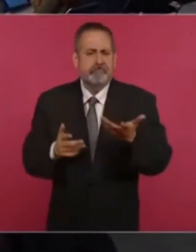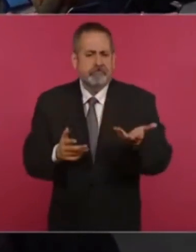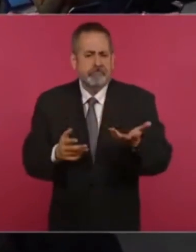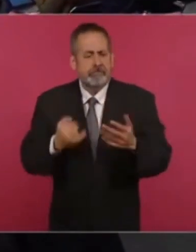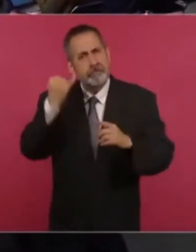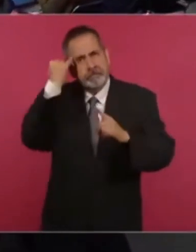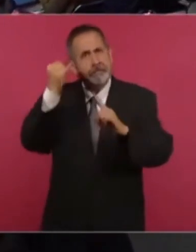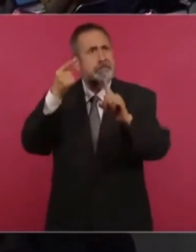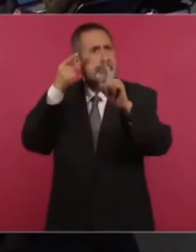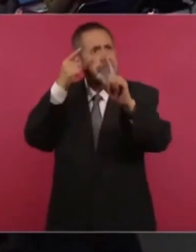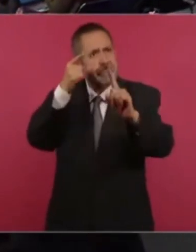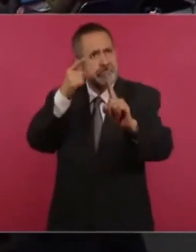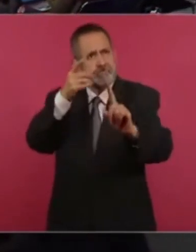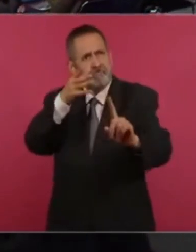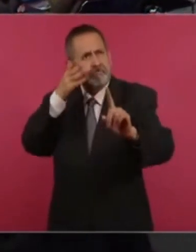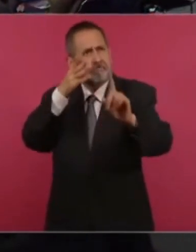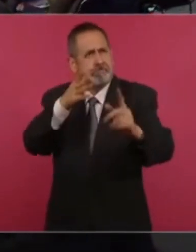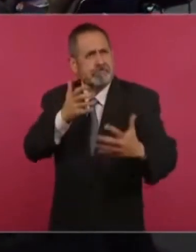ideales, principios,